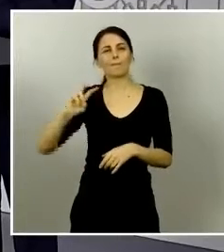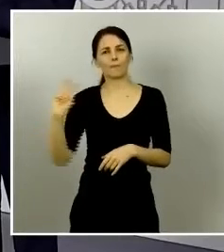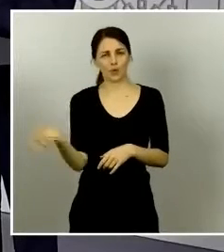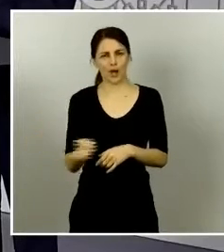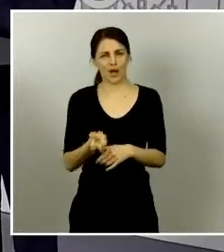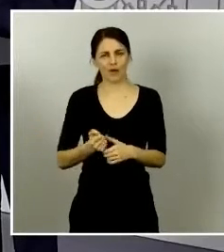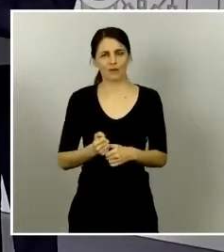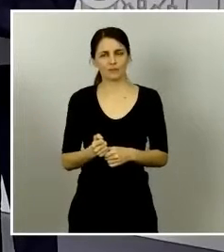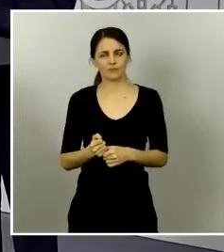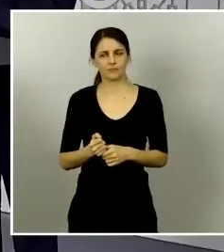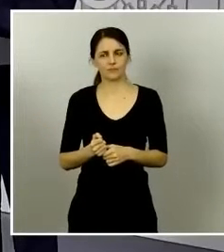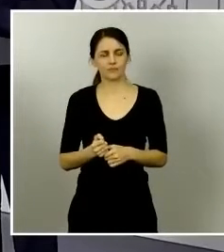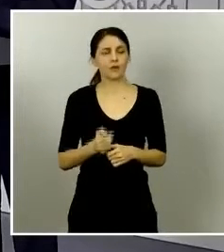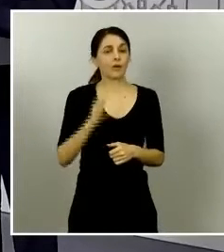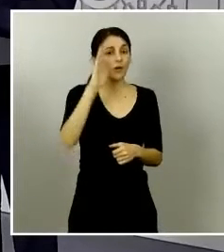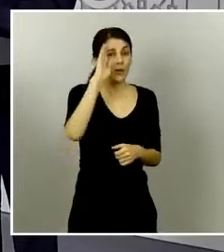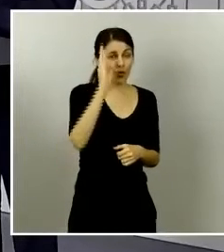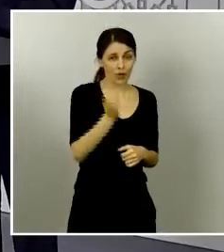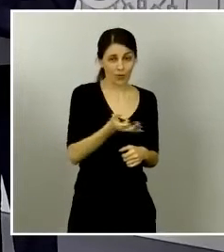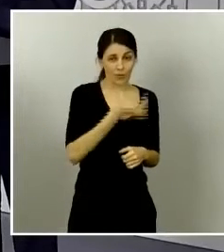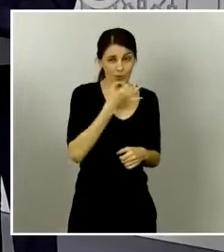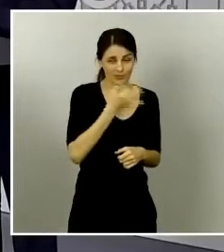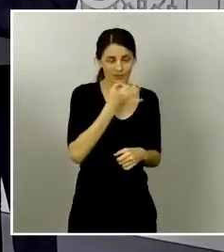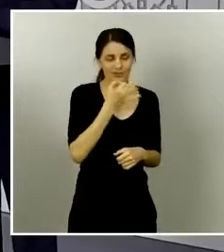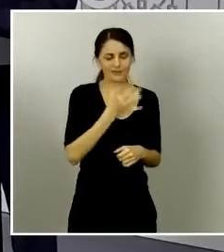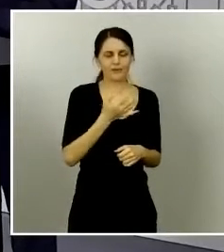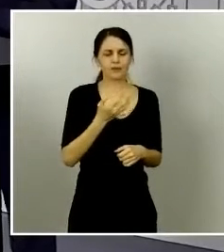Pasamos ahora al plural.